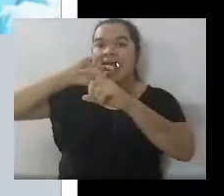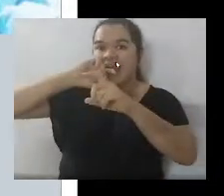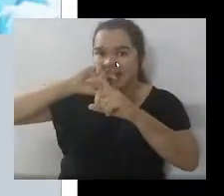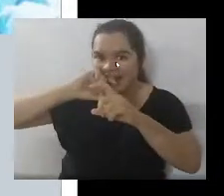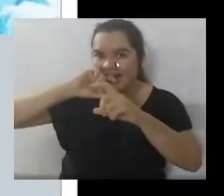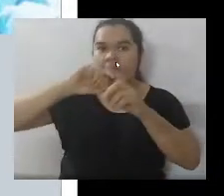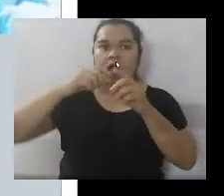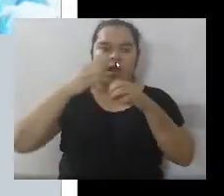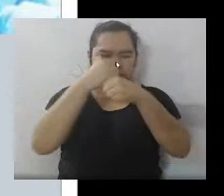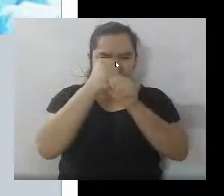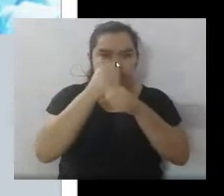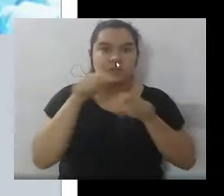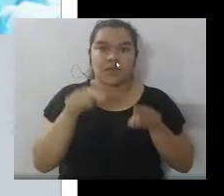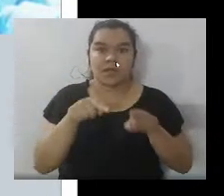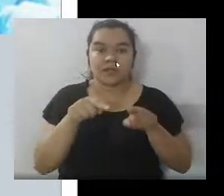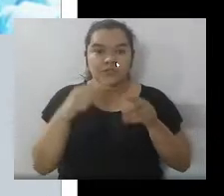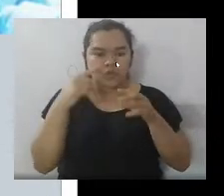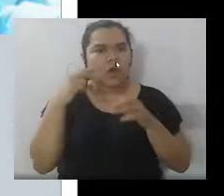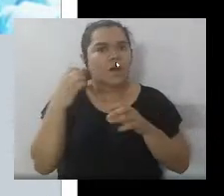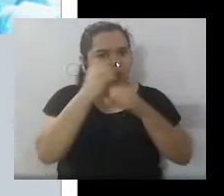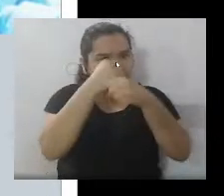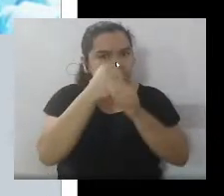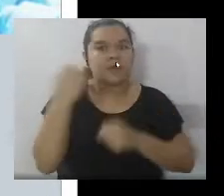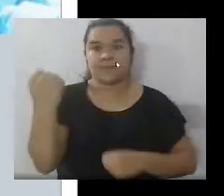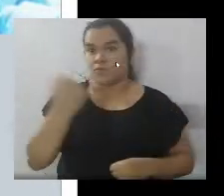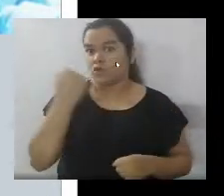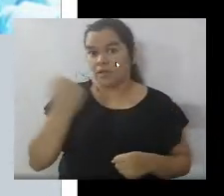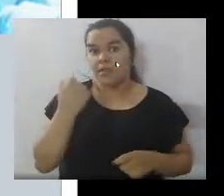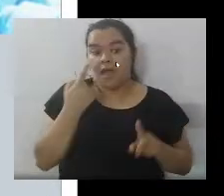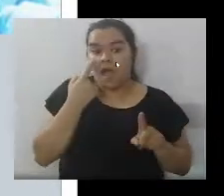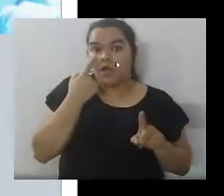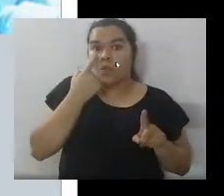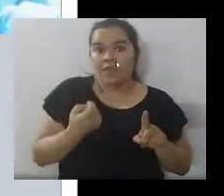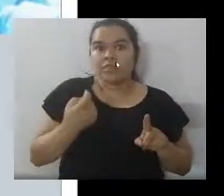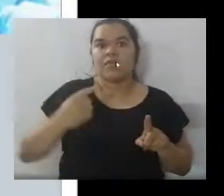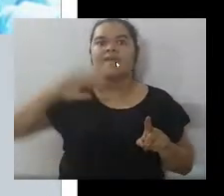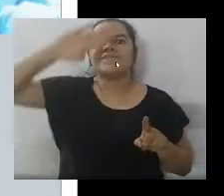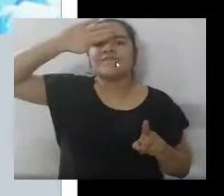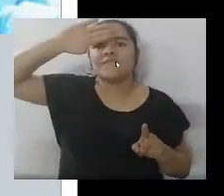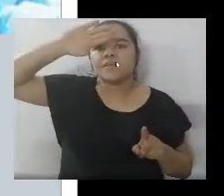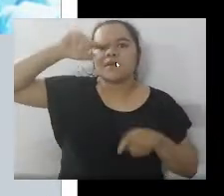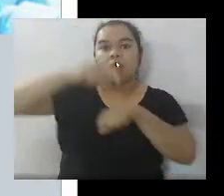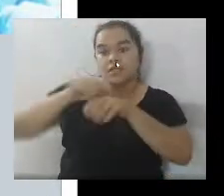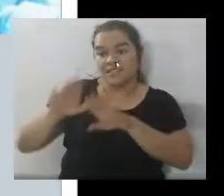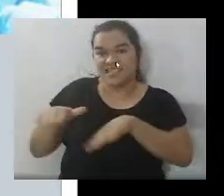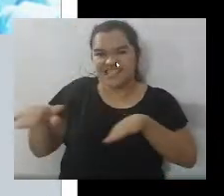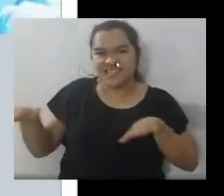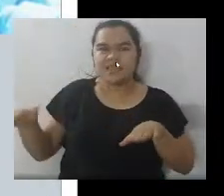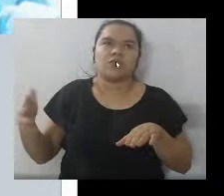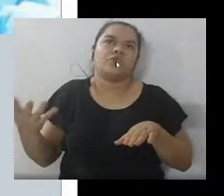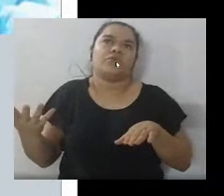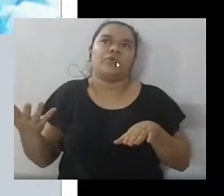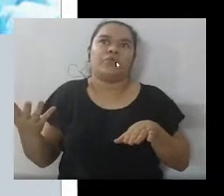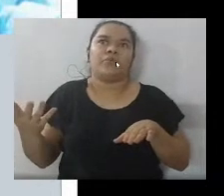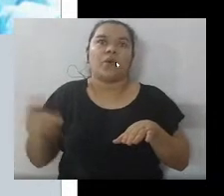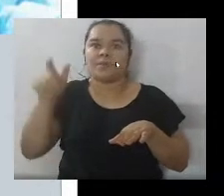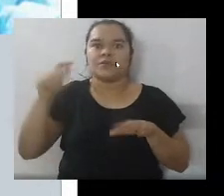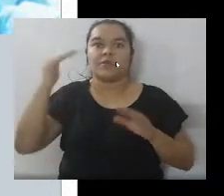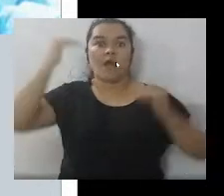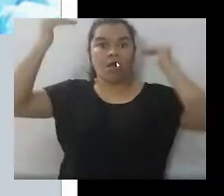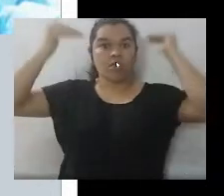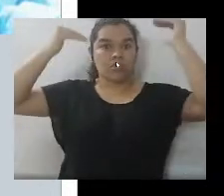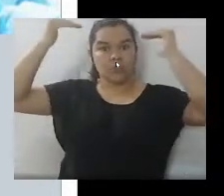claramente determinar alguna patología que puede estar afectando a un niño, sobre todo,